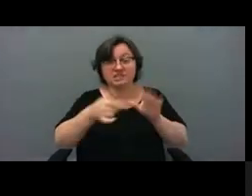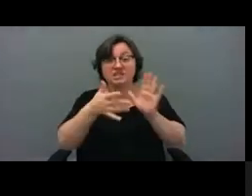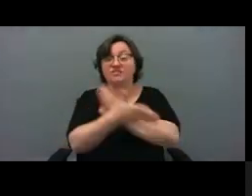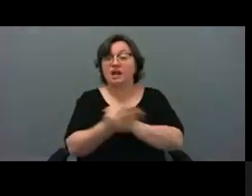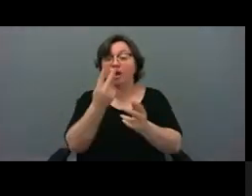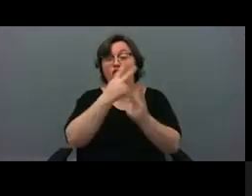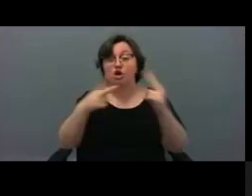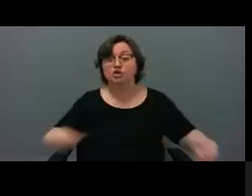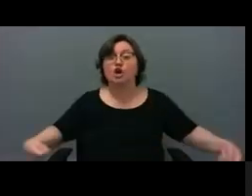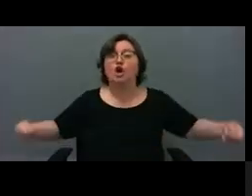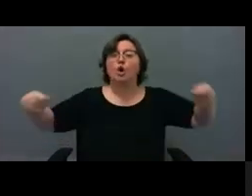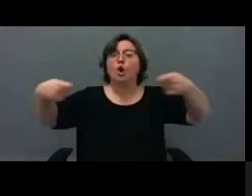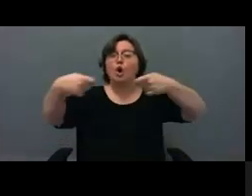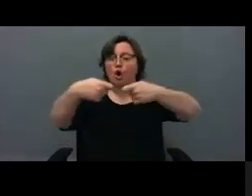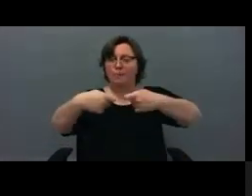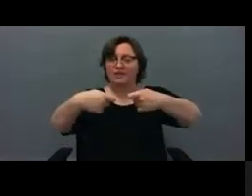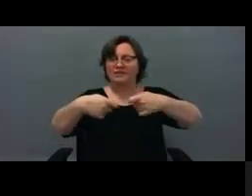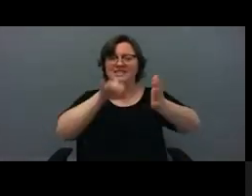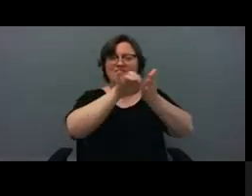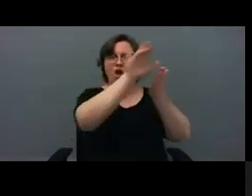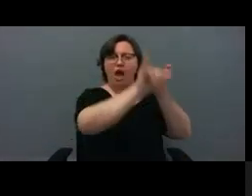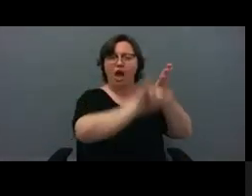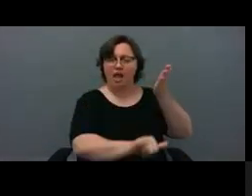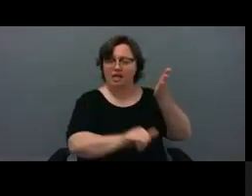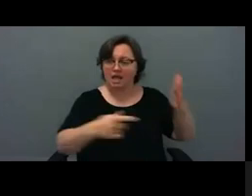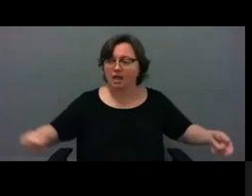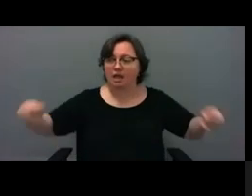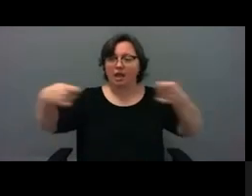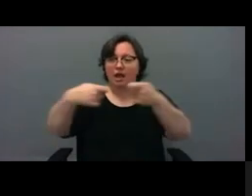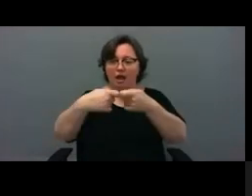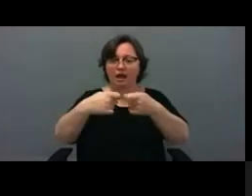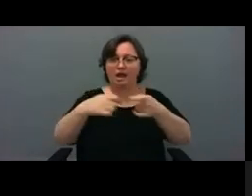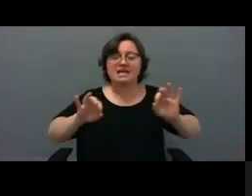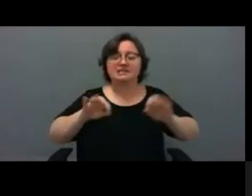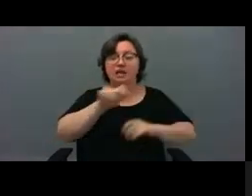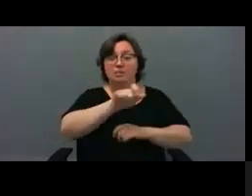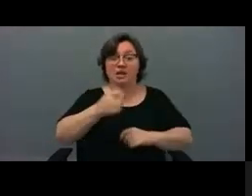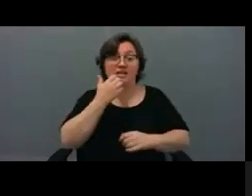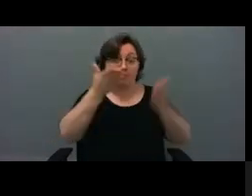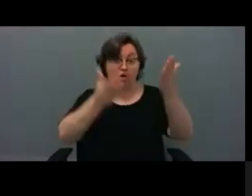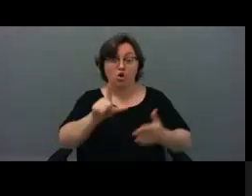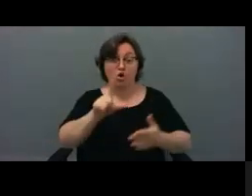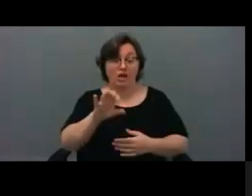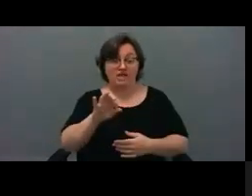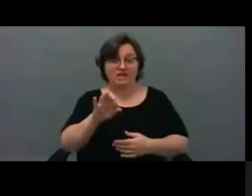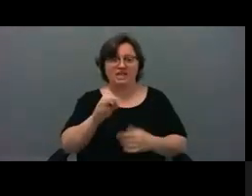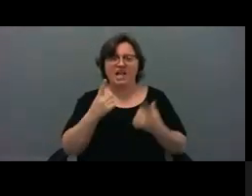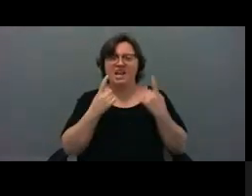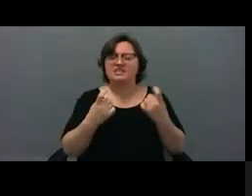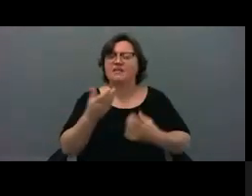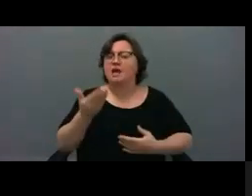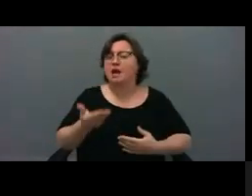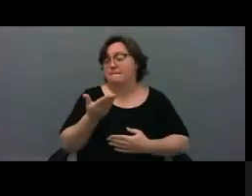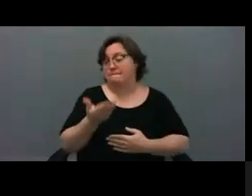compatible con todos los demás servicios para aquellas personas que, como Luis, tienen grandes necesidades de